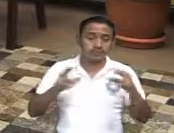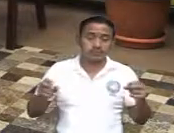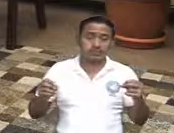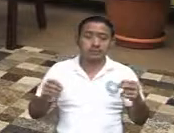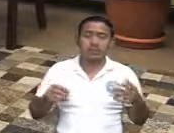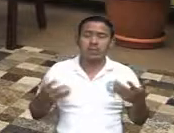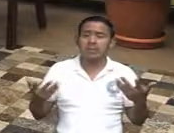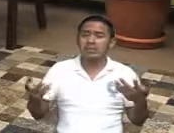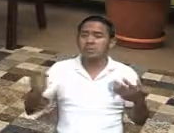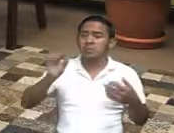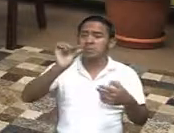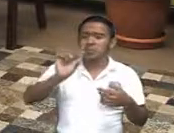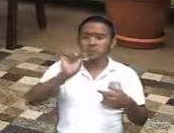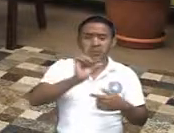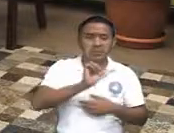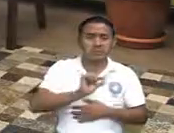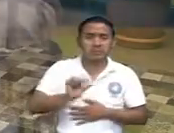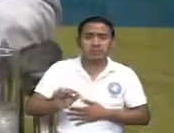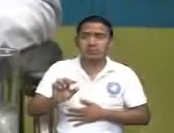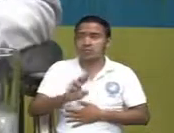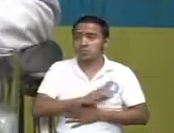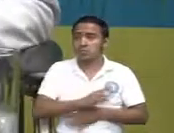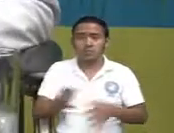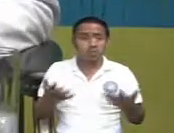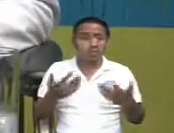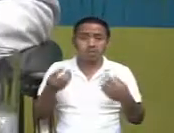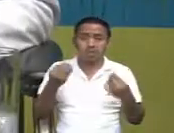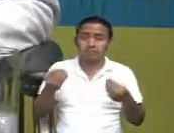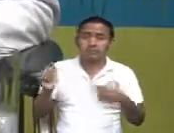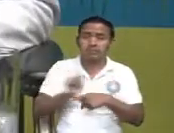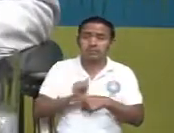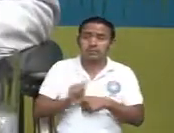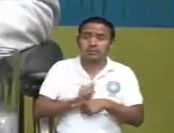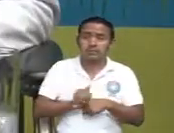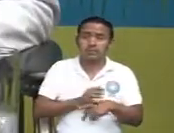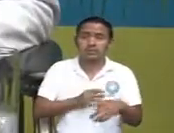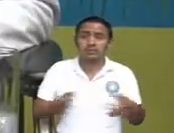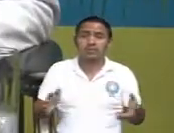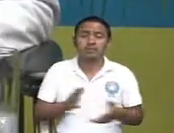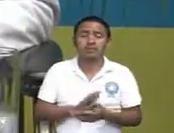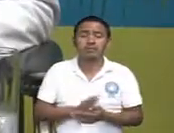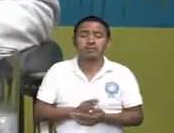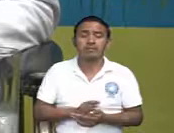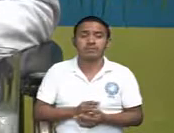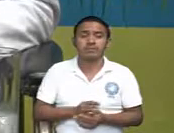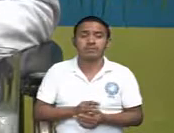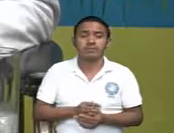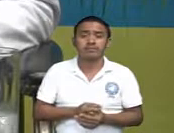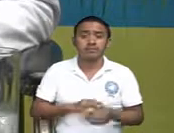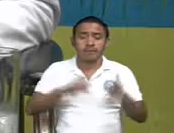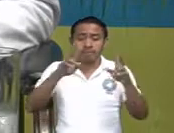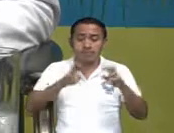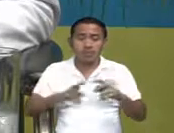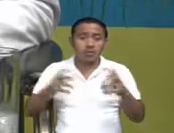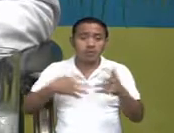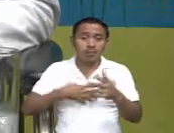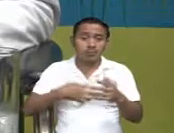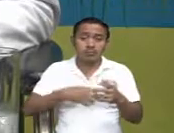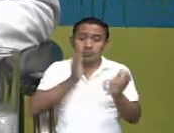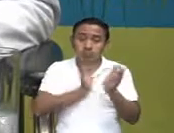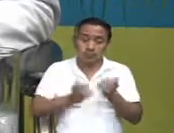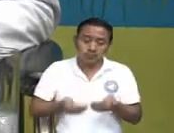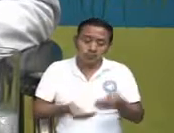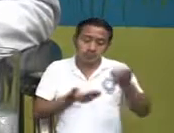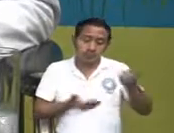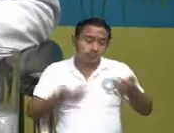estoy y no se pone mucho en práctica de que esté de revisar la audición de los recién